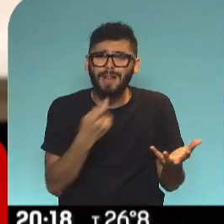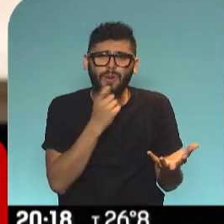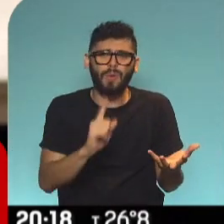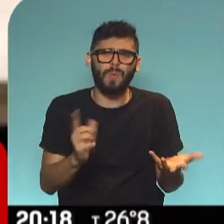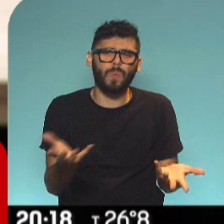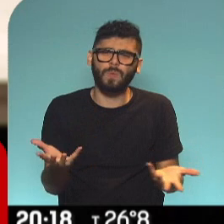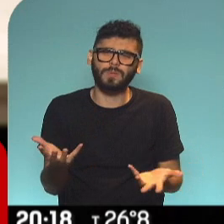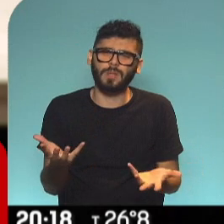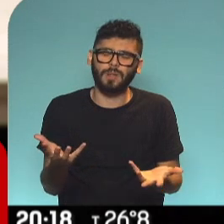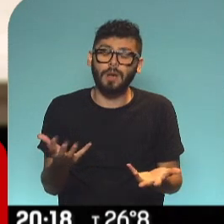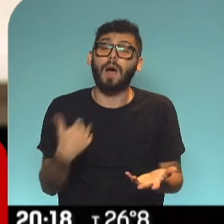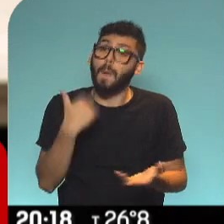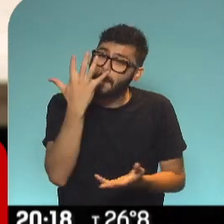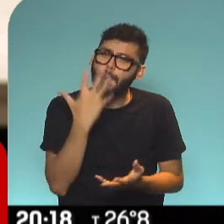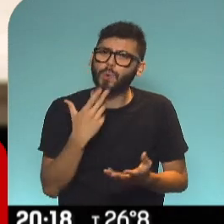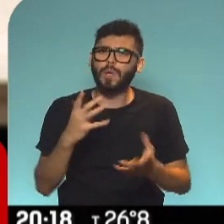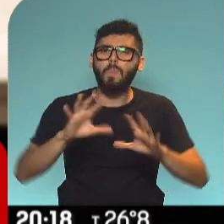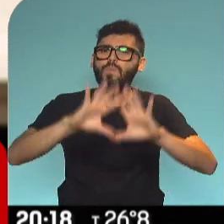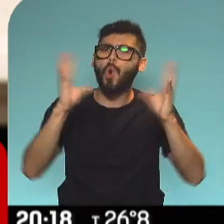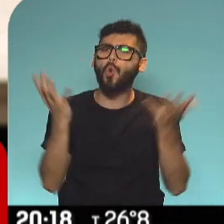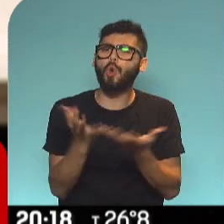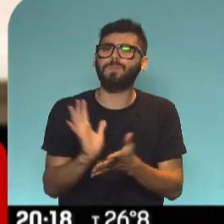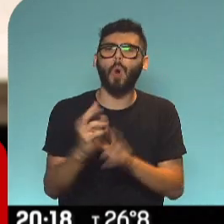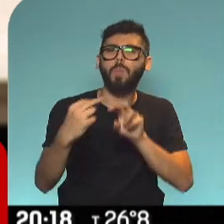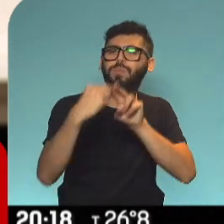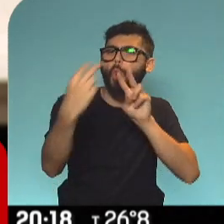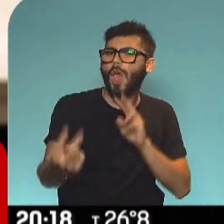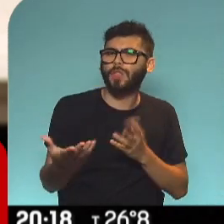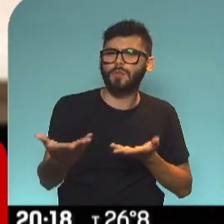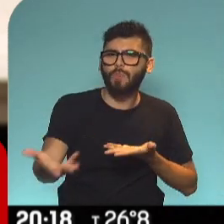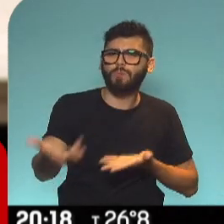Y me gusta un mundo de diálogo, un mundo de puentes, un mundo